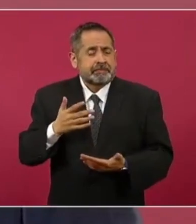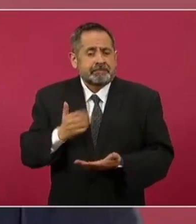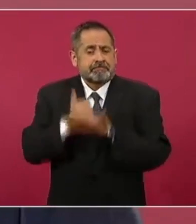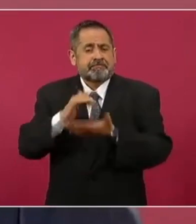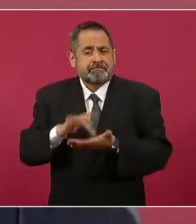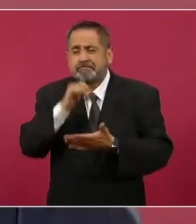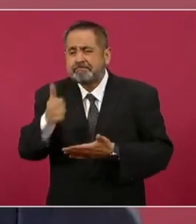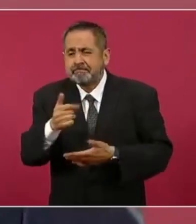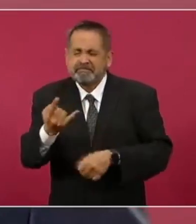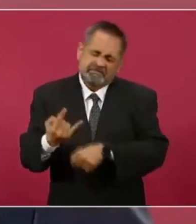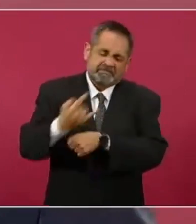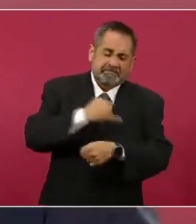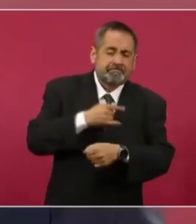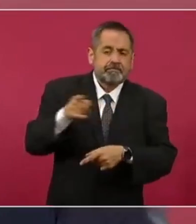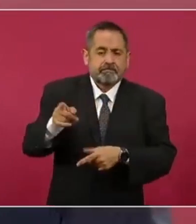Son unos malagradecidos.